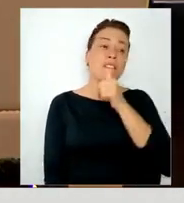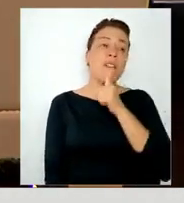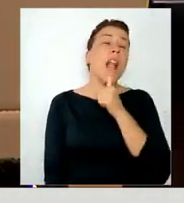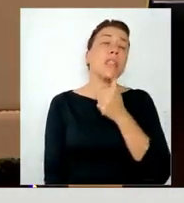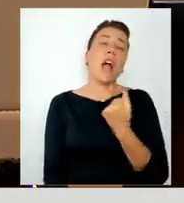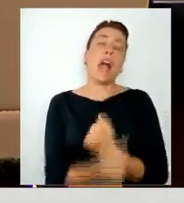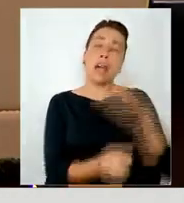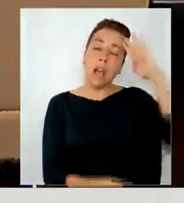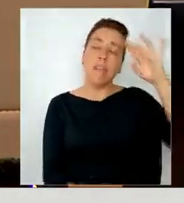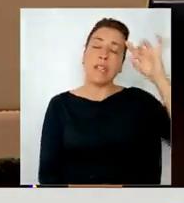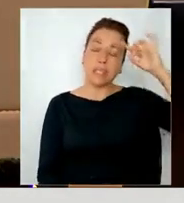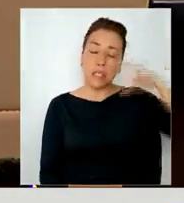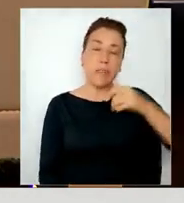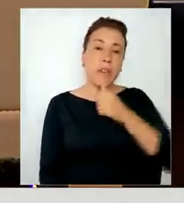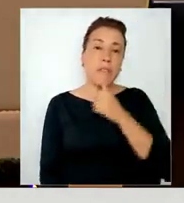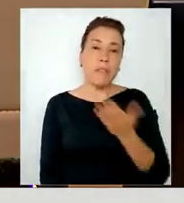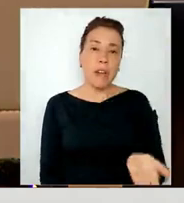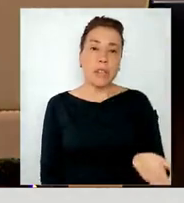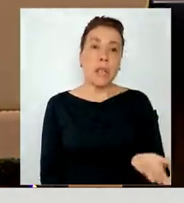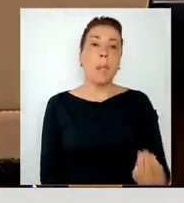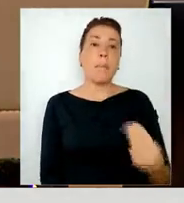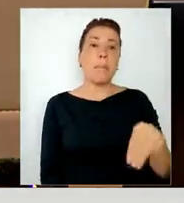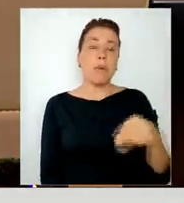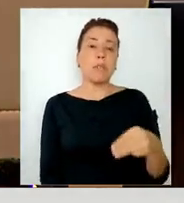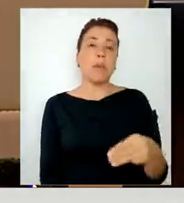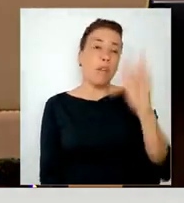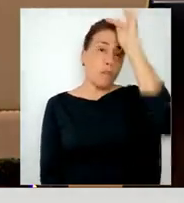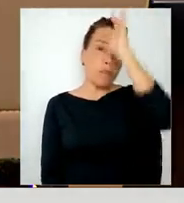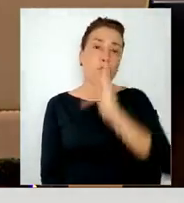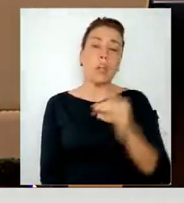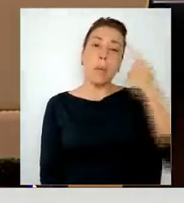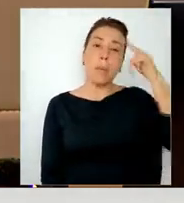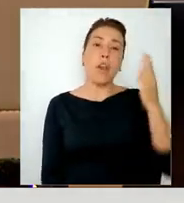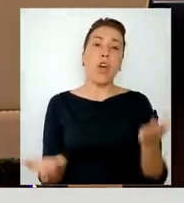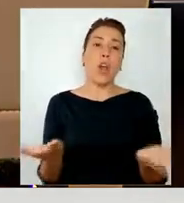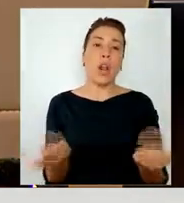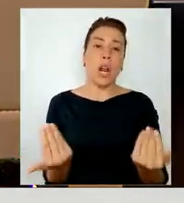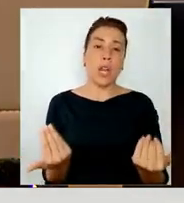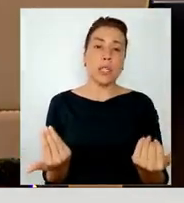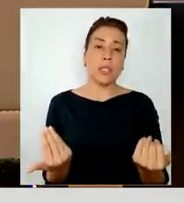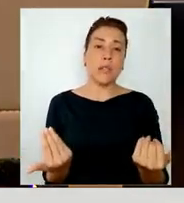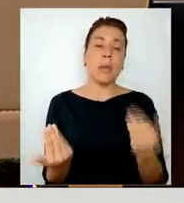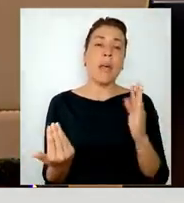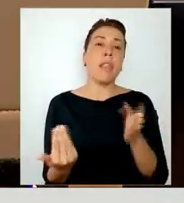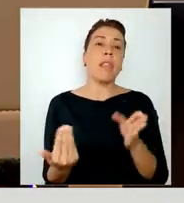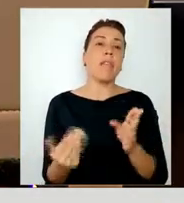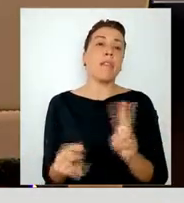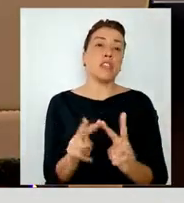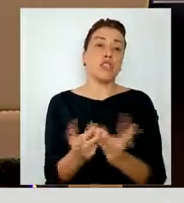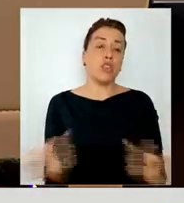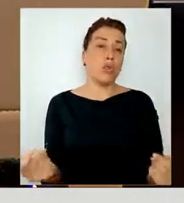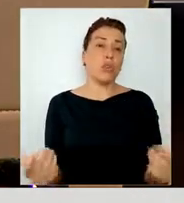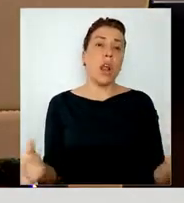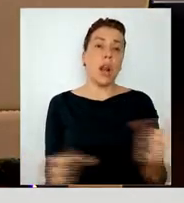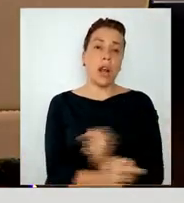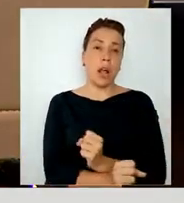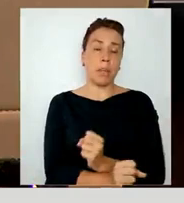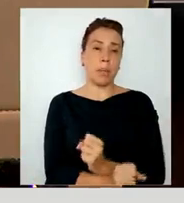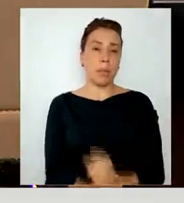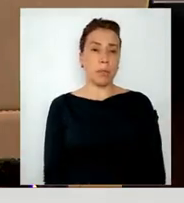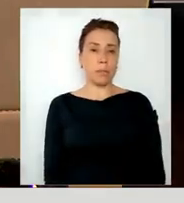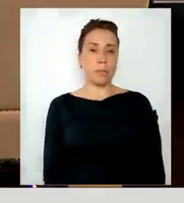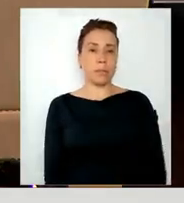en la municipalidad pero necesitamos que esto se regularice a la brevedad presidente hoy